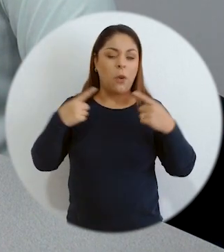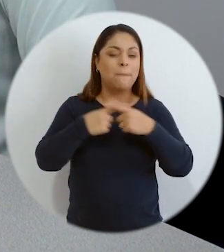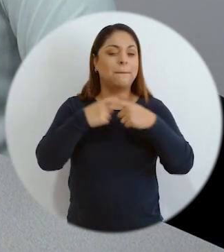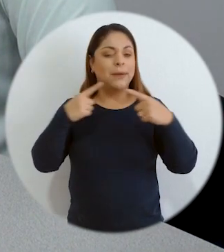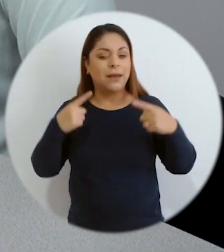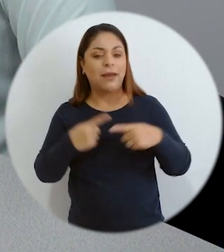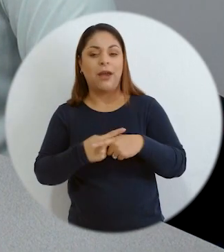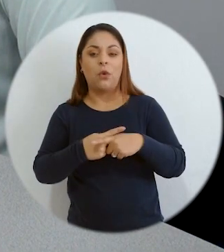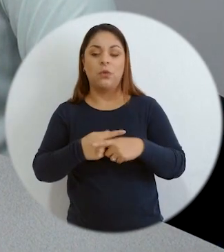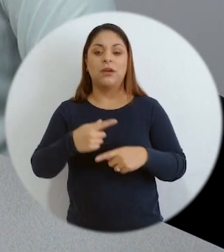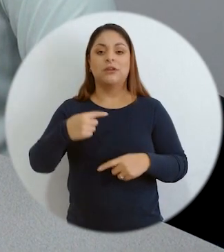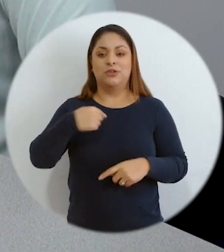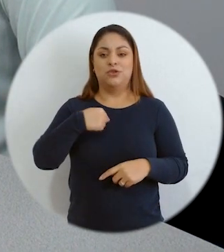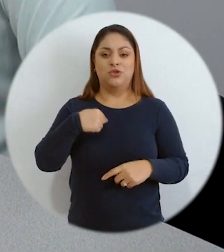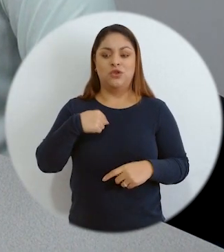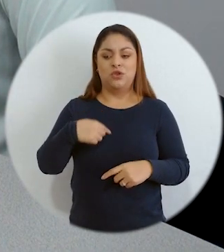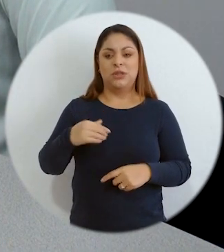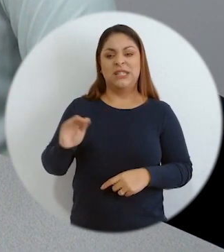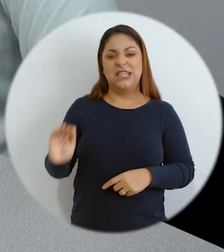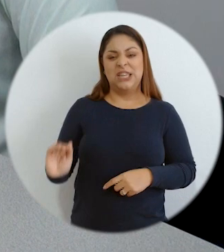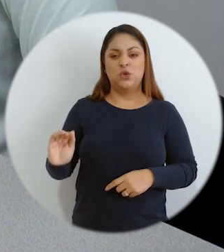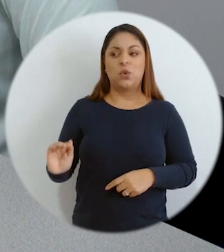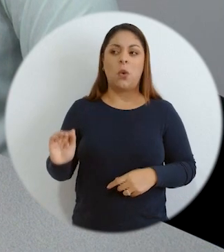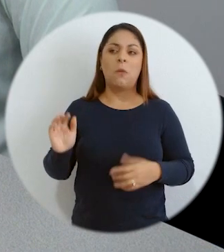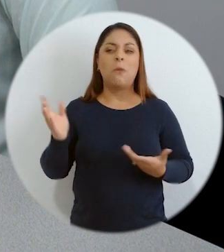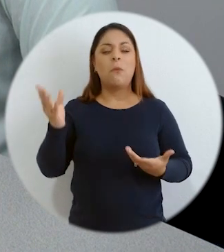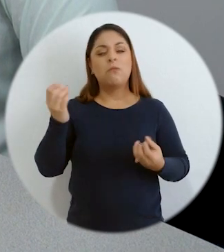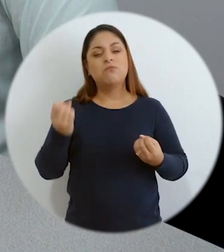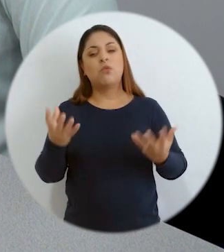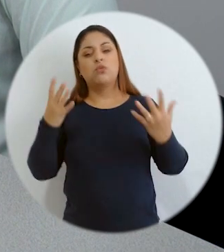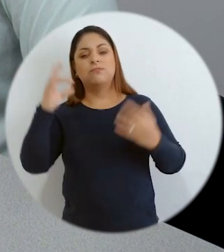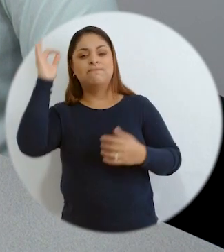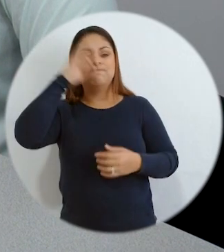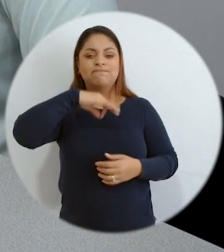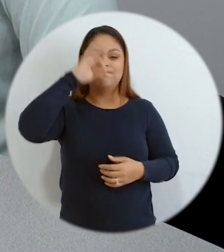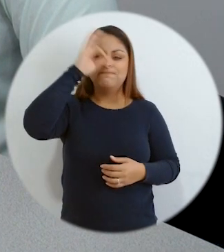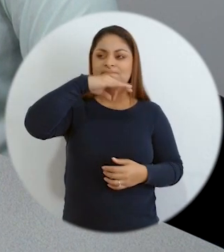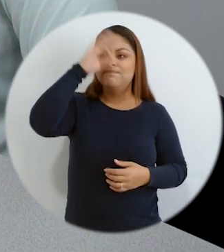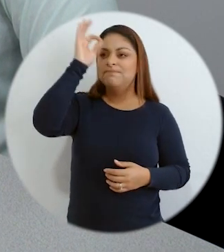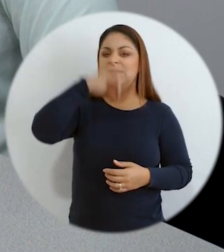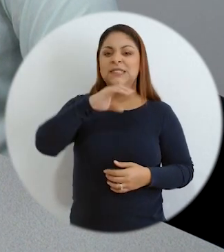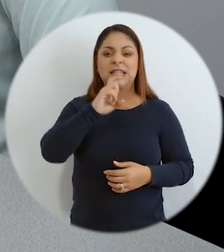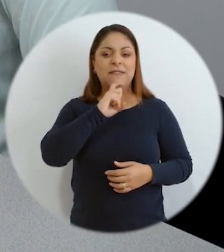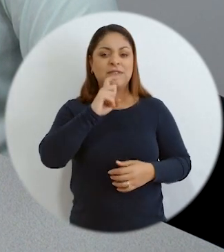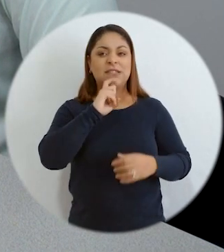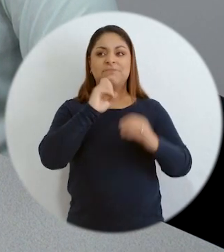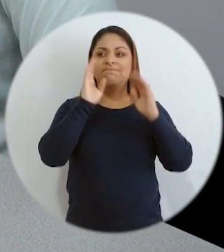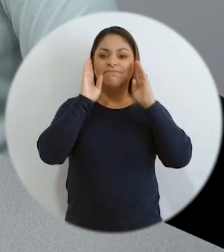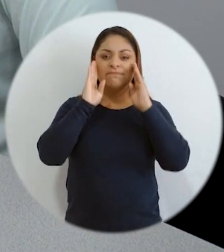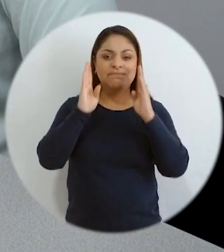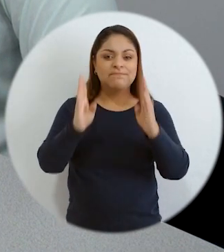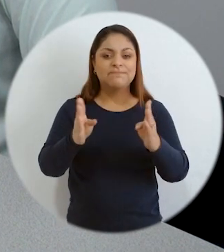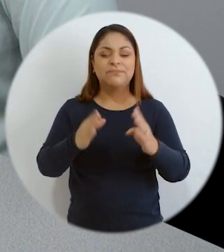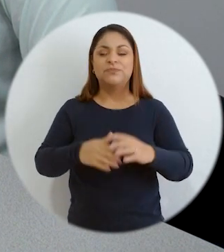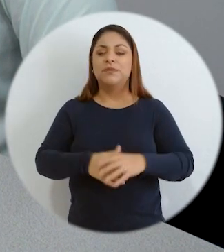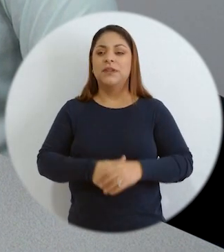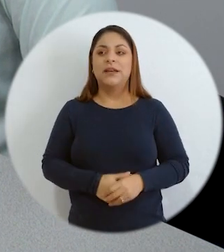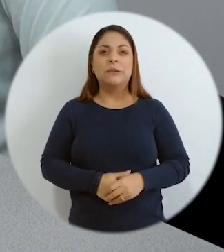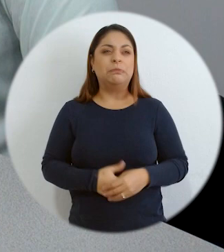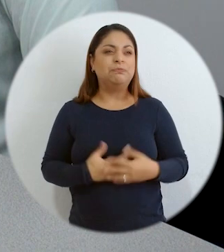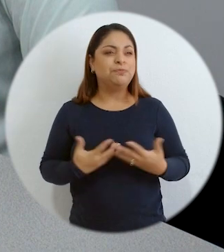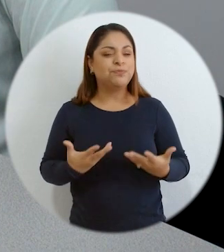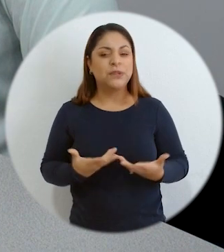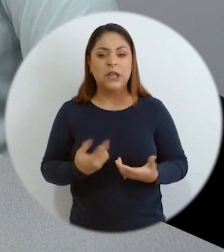episodios medio complicados. Yo era un chiquillo muy disperso, digamos, con bastante vida